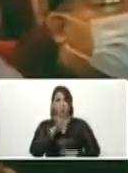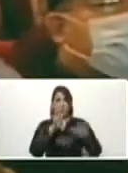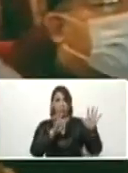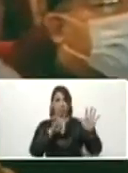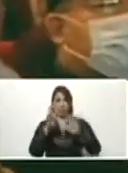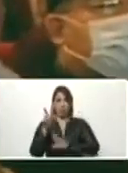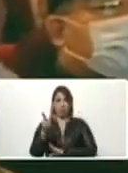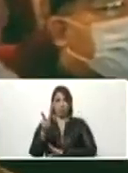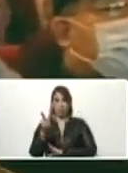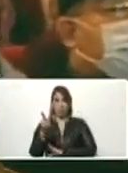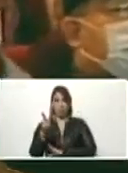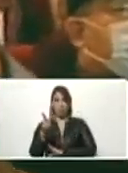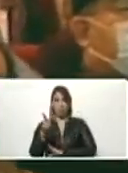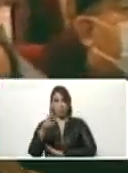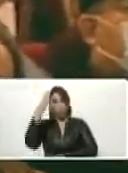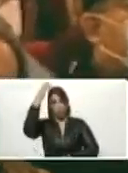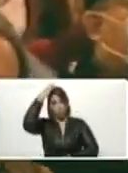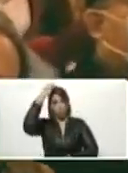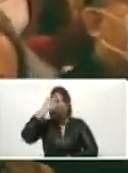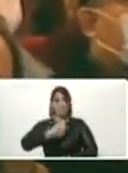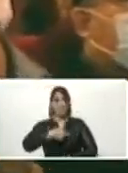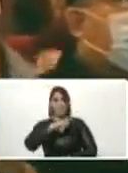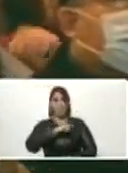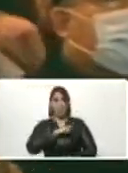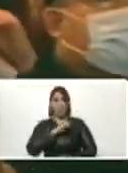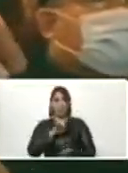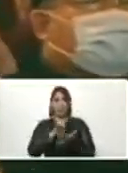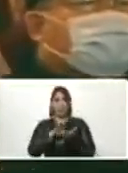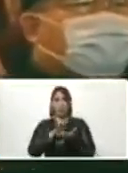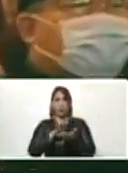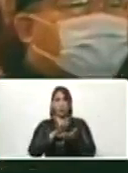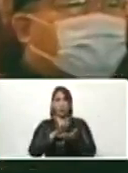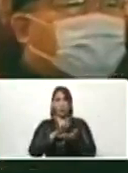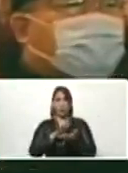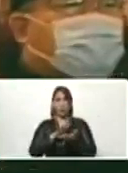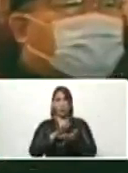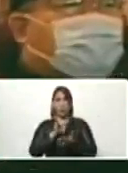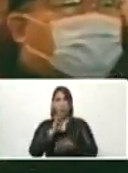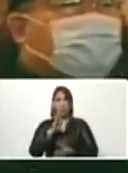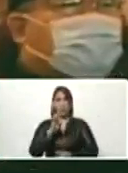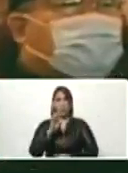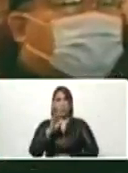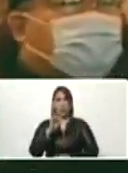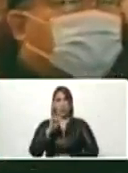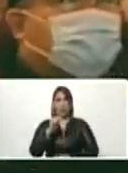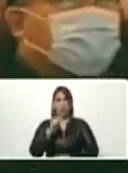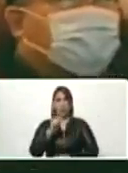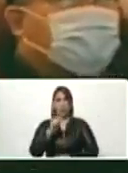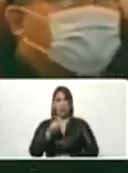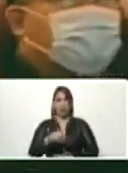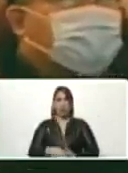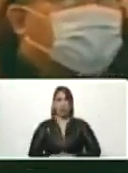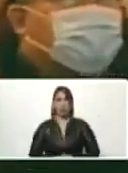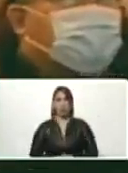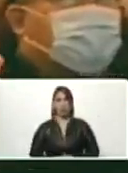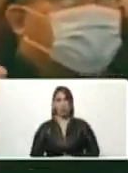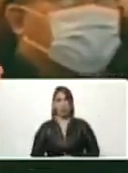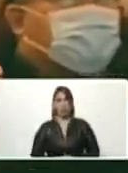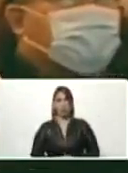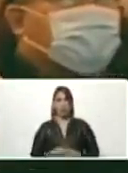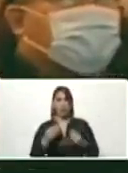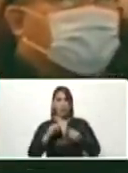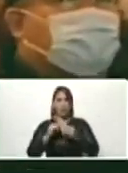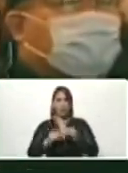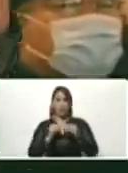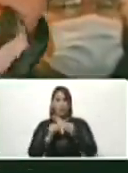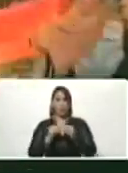1492 la corona española al expulsar de la península ibérica a los judíos sefardíes. Y como reparación